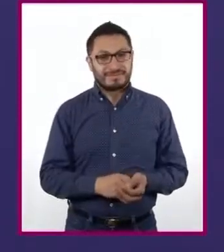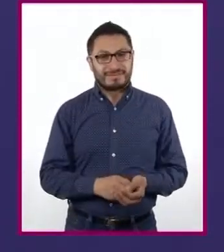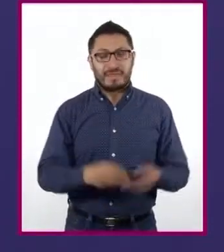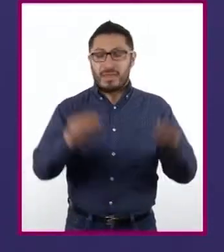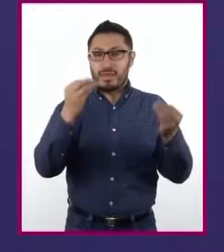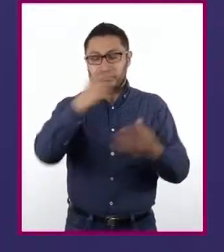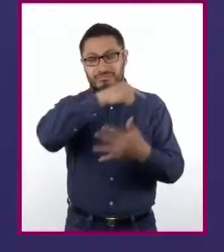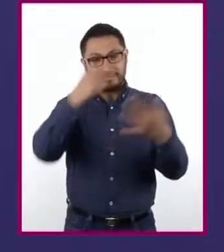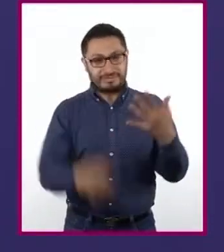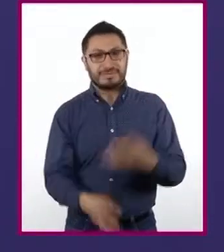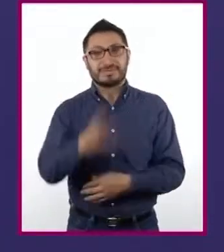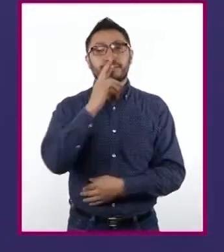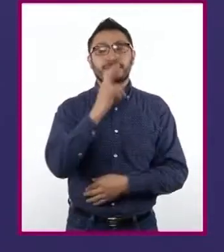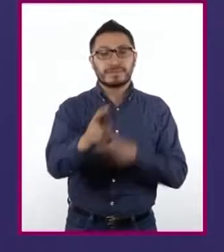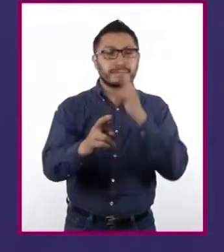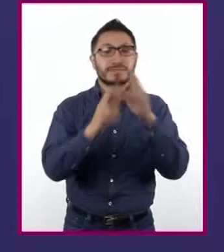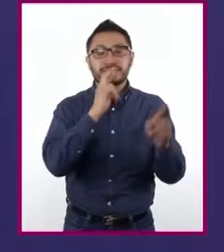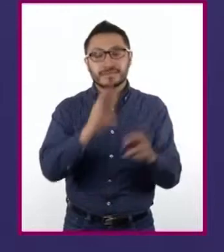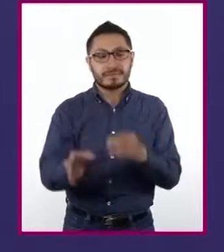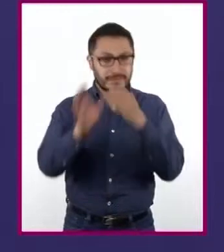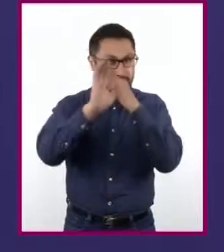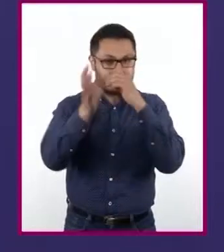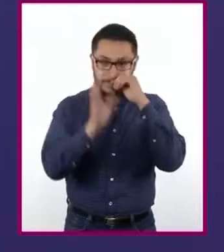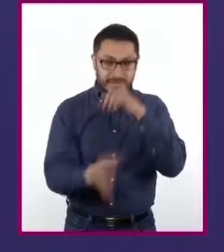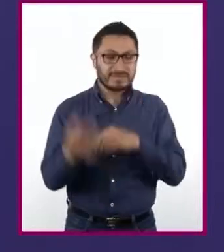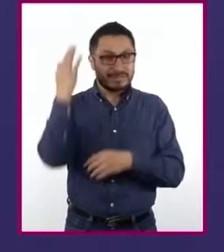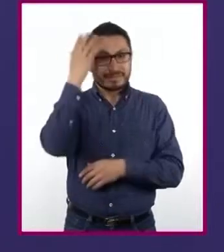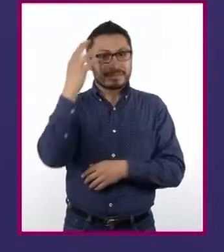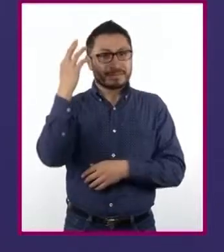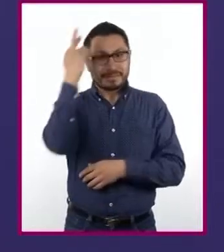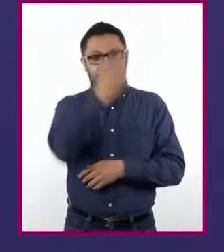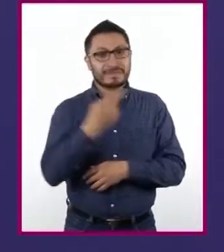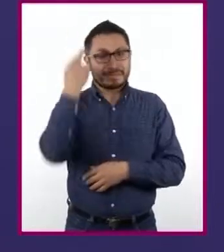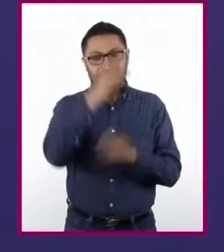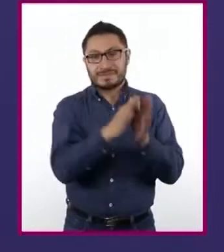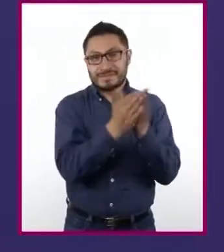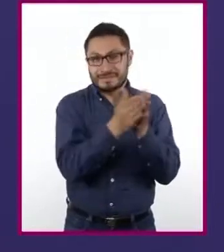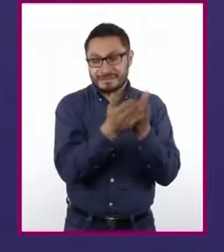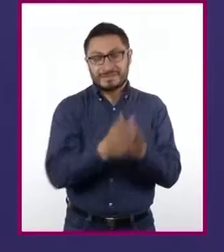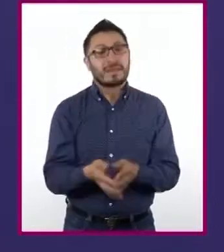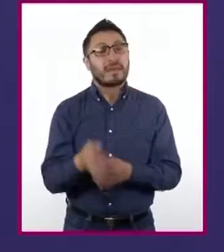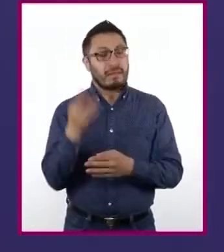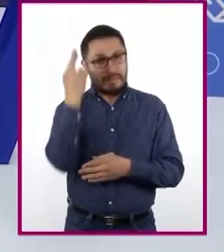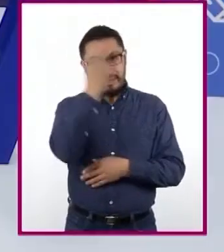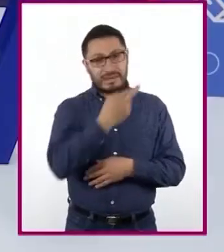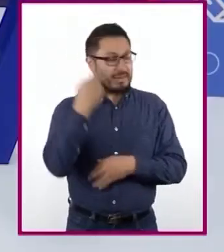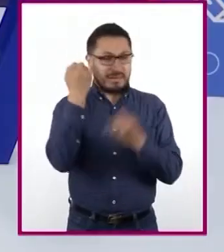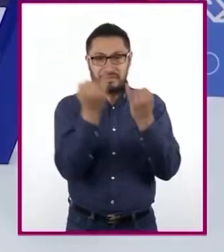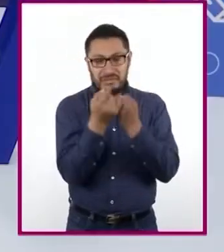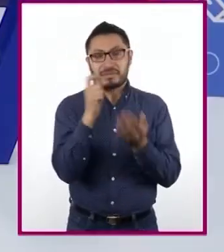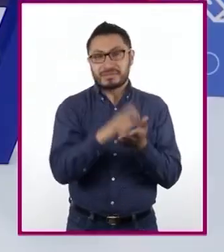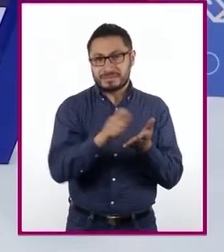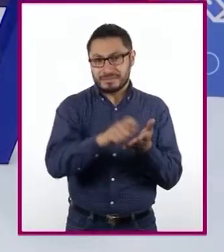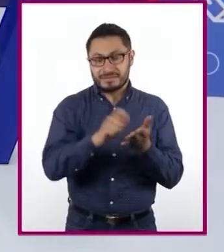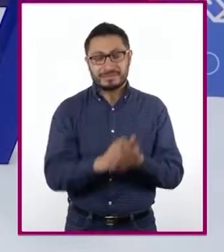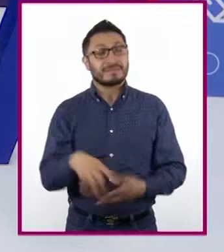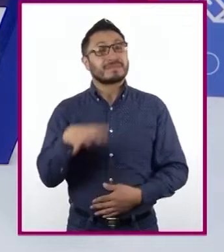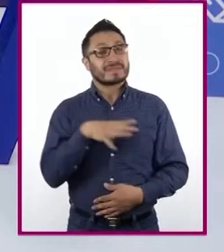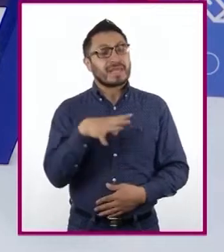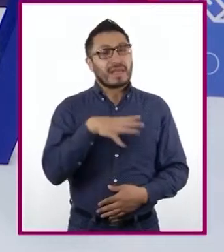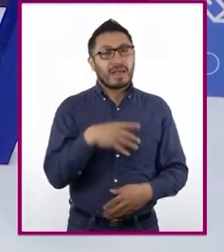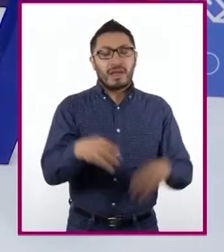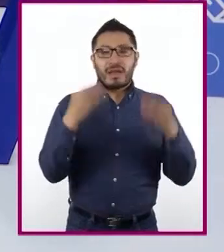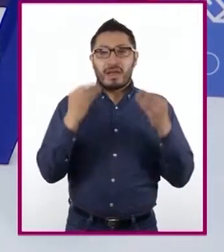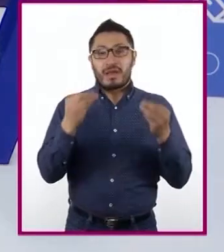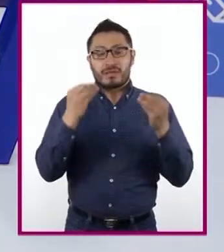Muchas de estas las podrán resolver al momento de consultar su libro de texto y revisar sus apuntes. Existe una